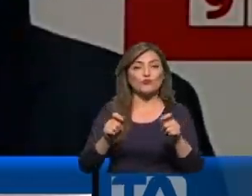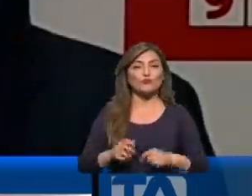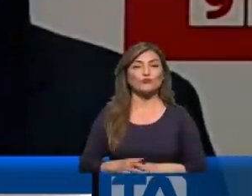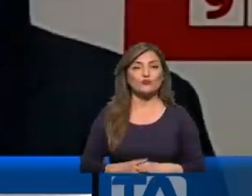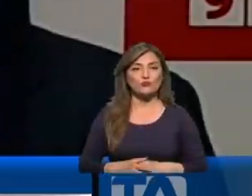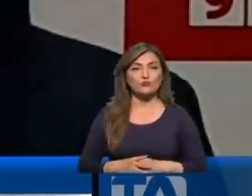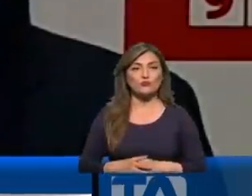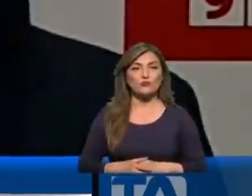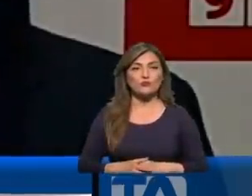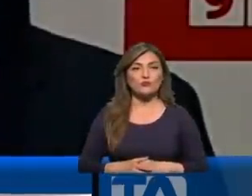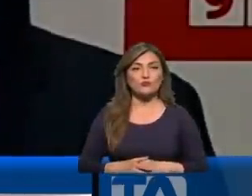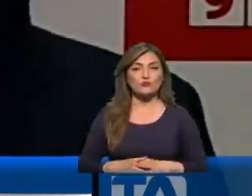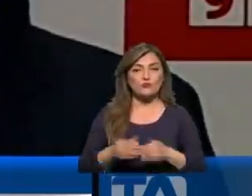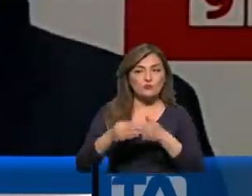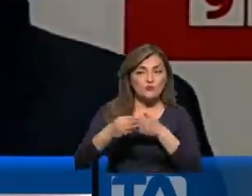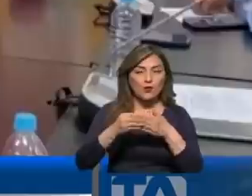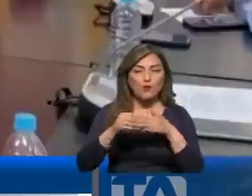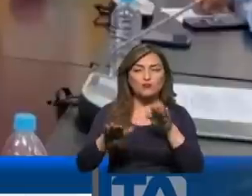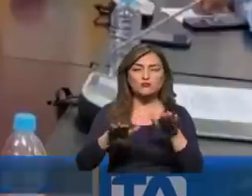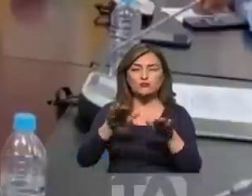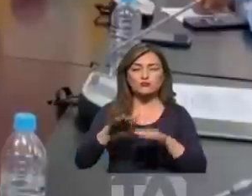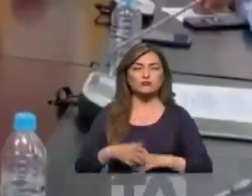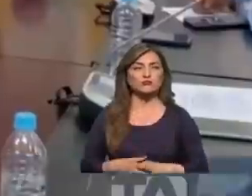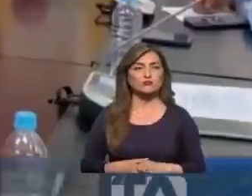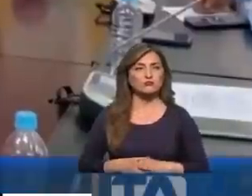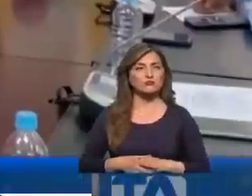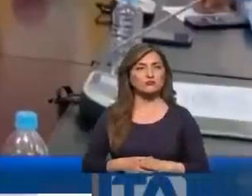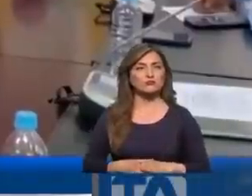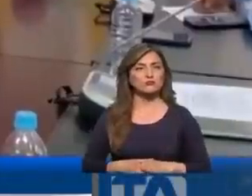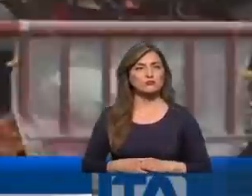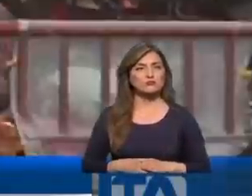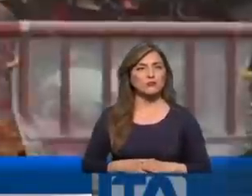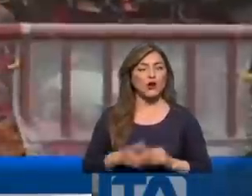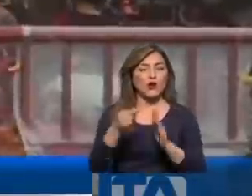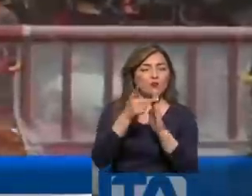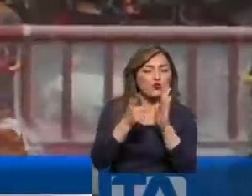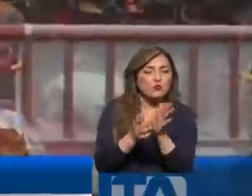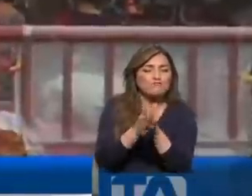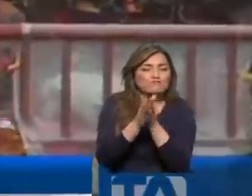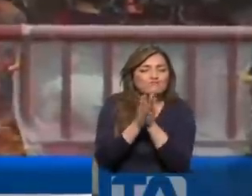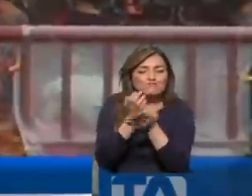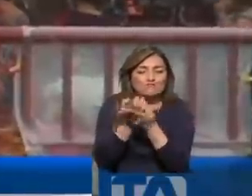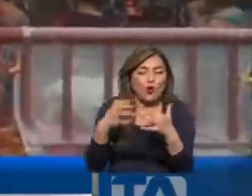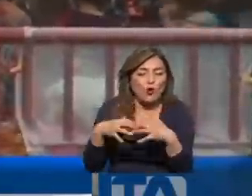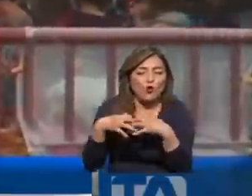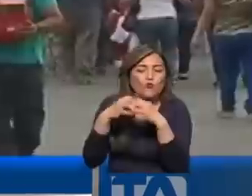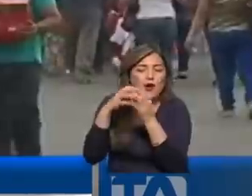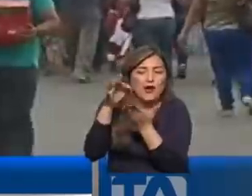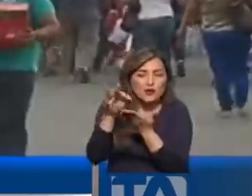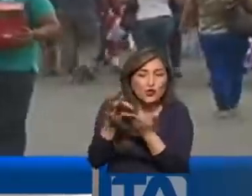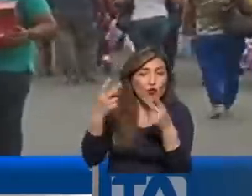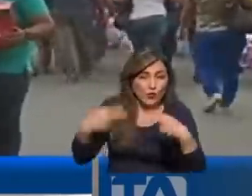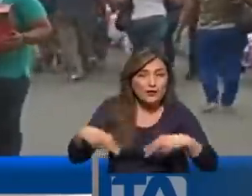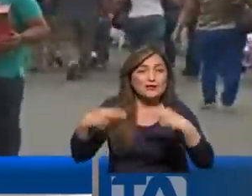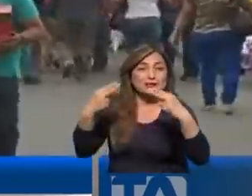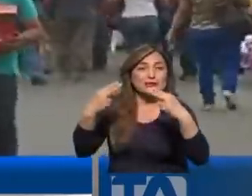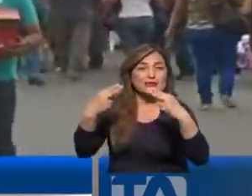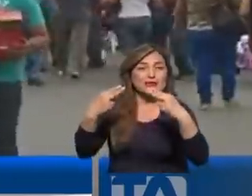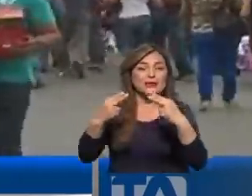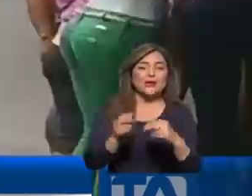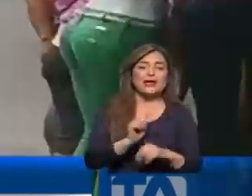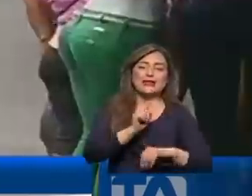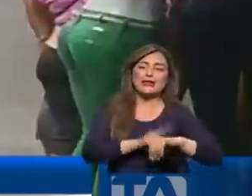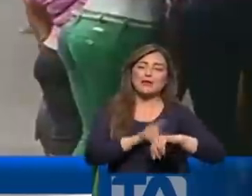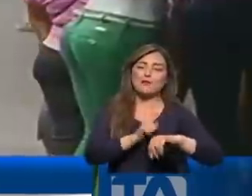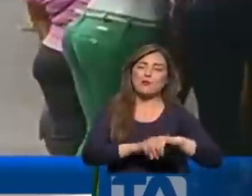esta posible flexibilización. Sobre los otros puntos solicitados para reactivar la economía del cantón, se establecieron 10 días de